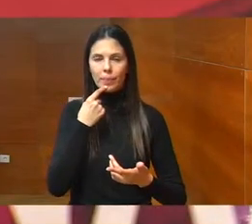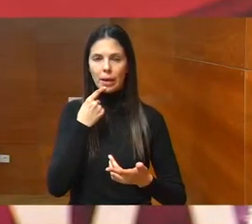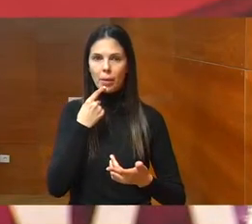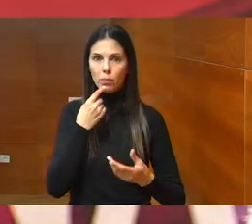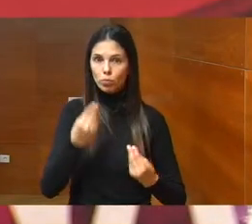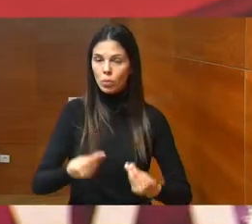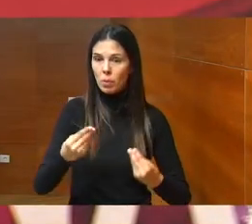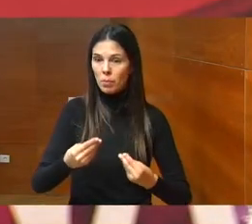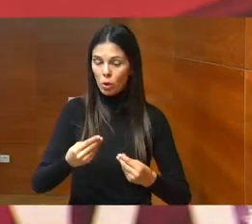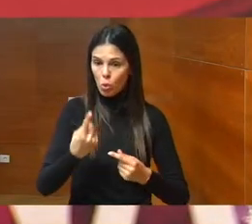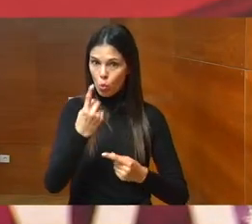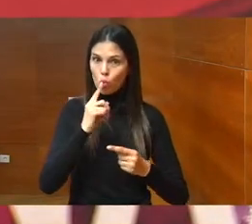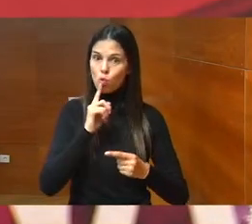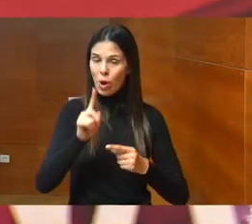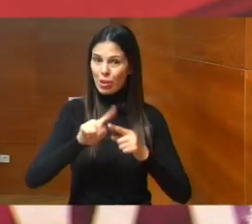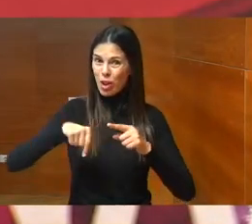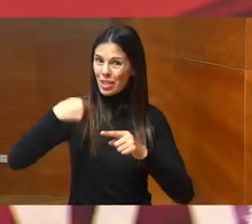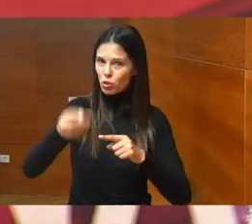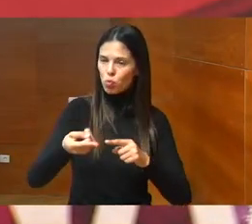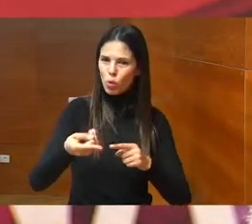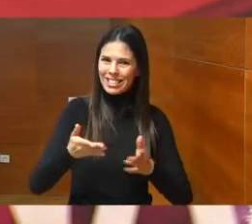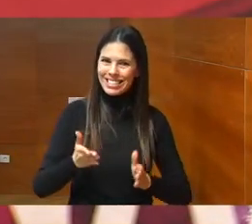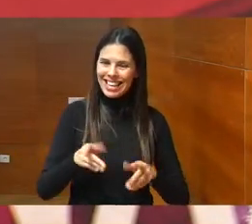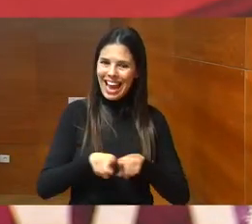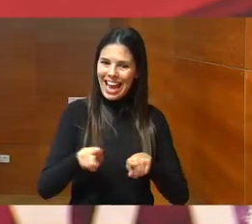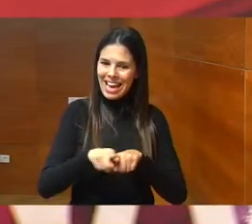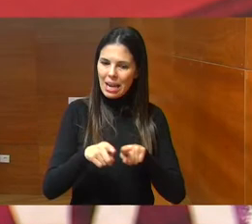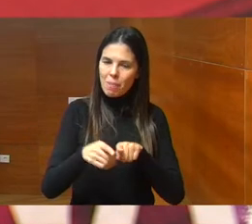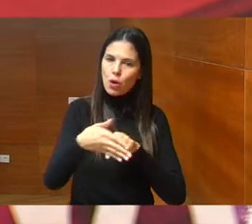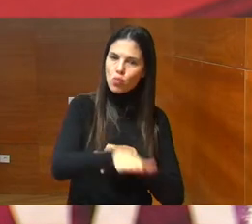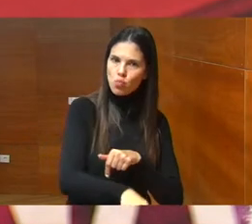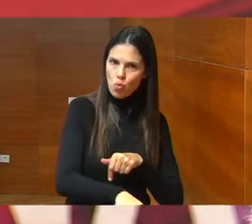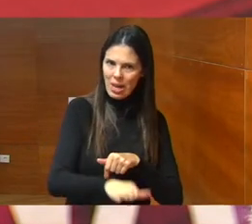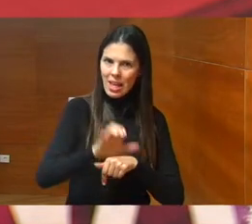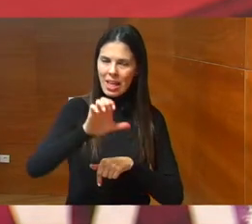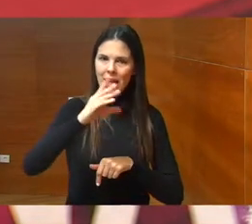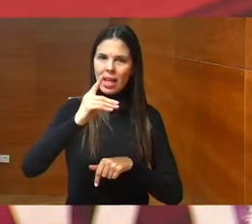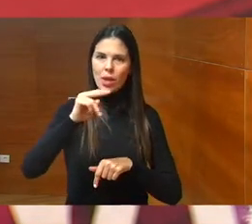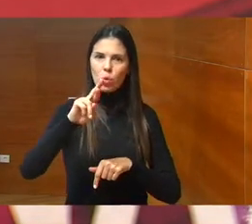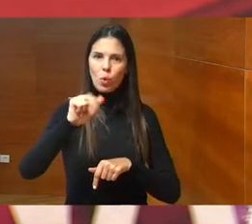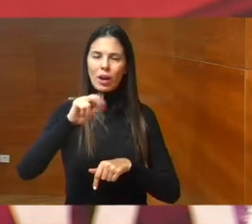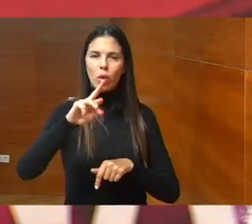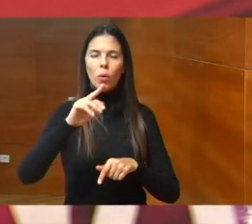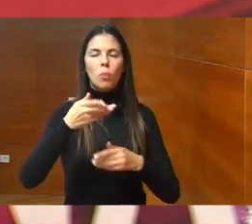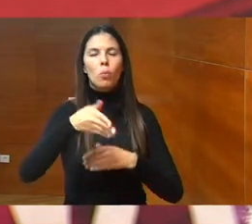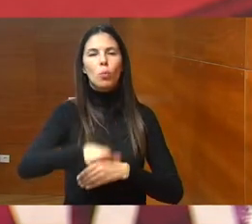poco más de un año después Eduardo Patiño y Meléndez faleteu odeos